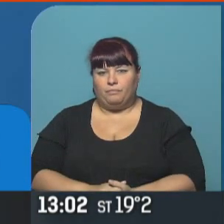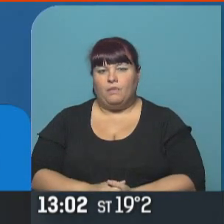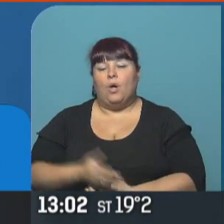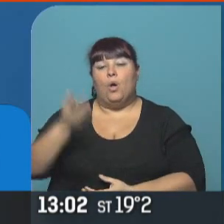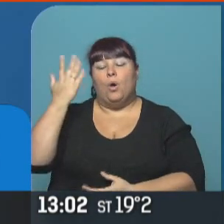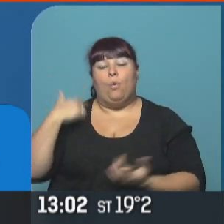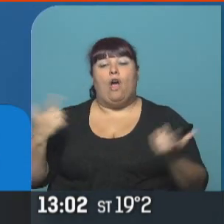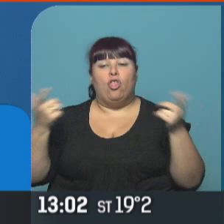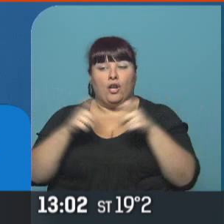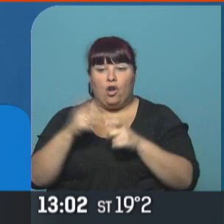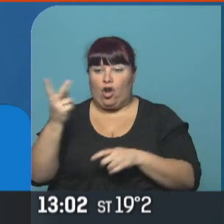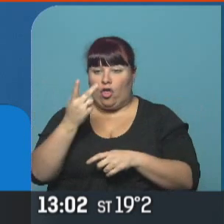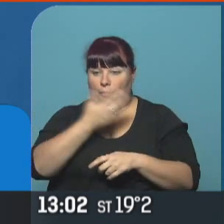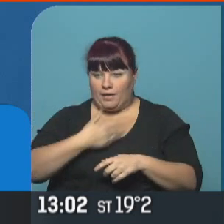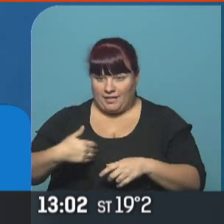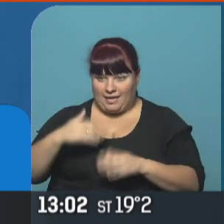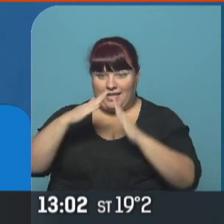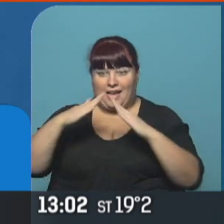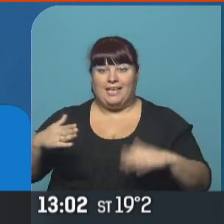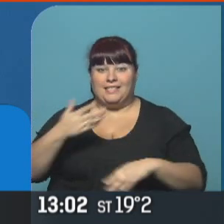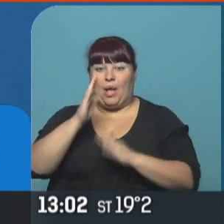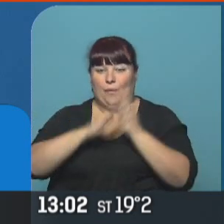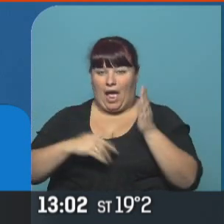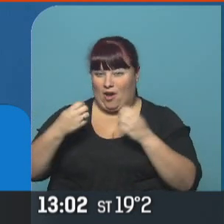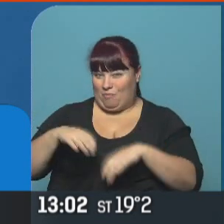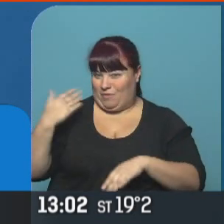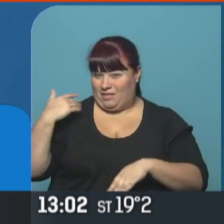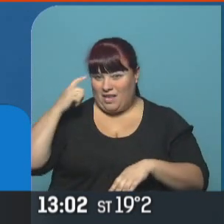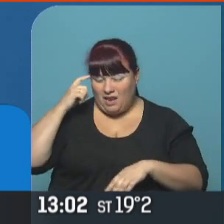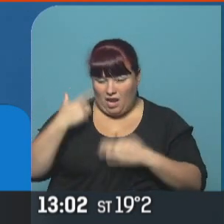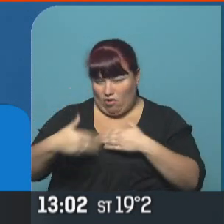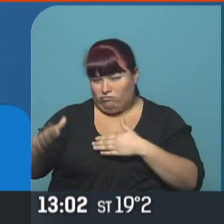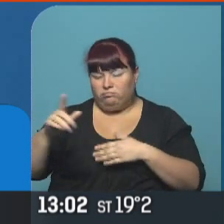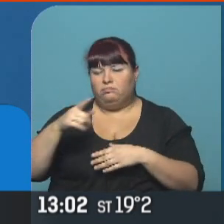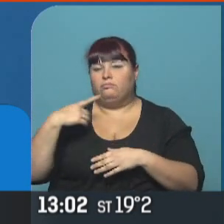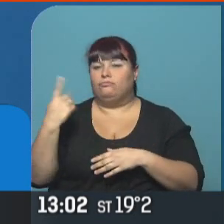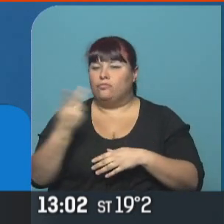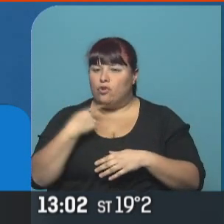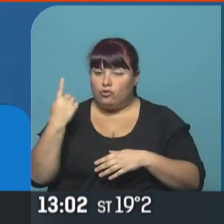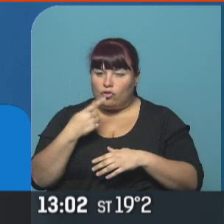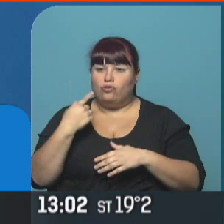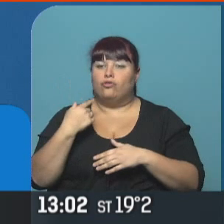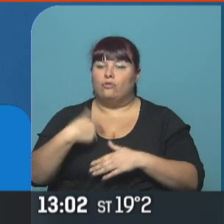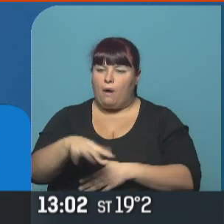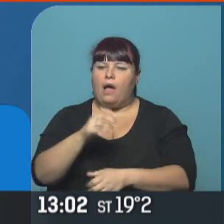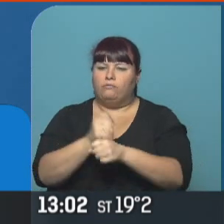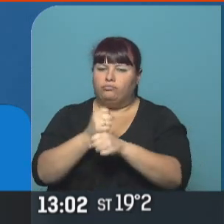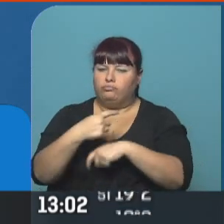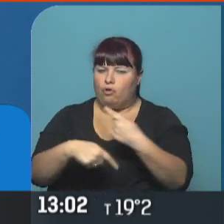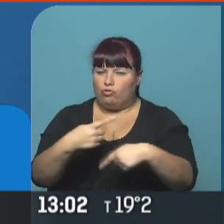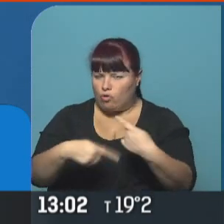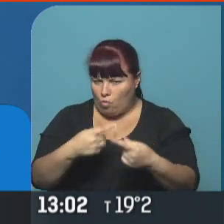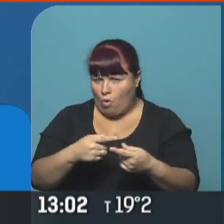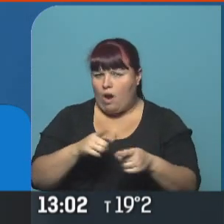Desde que se reunieron ambos presidentes en la Casa Blanca a comienzos de este año, nosotros vamos a seguir trabajando